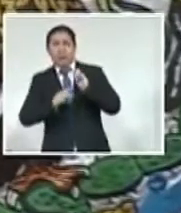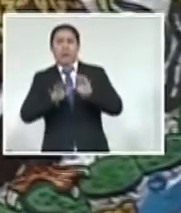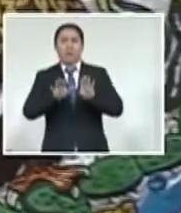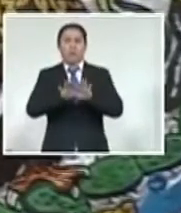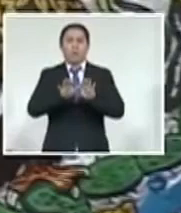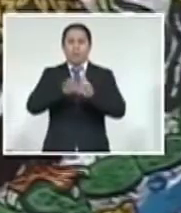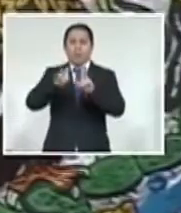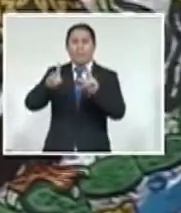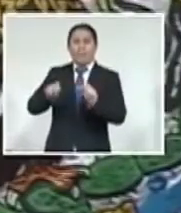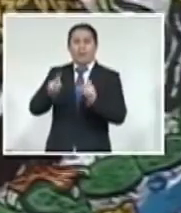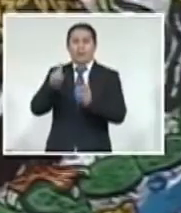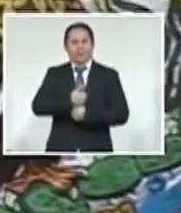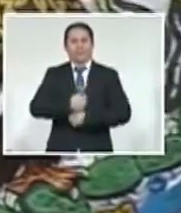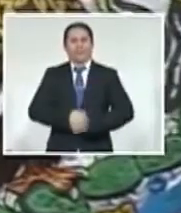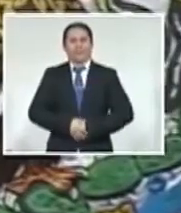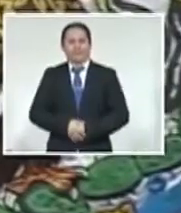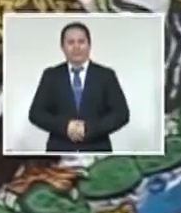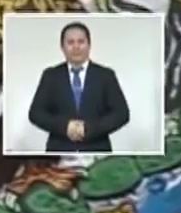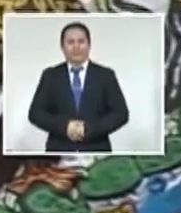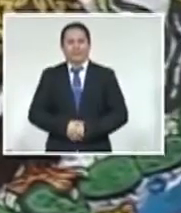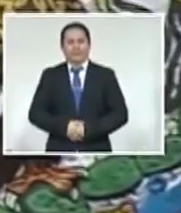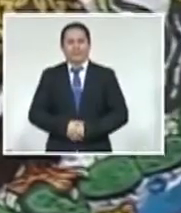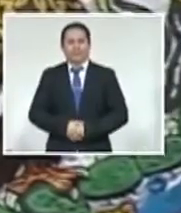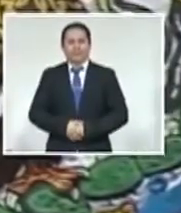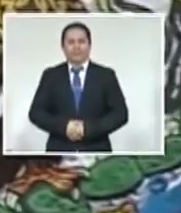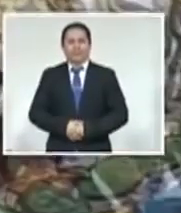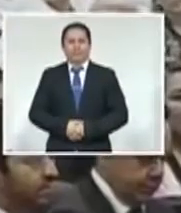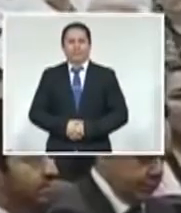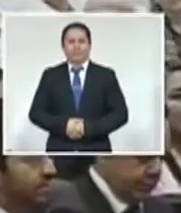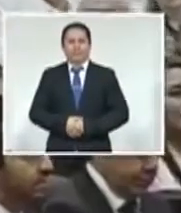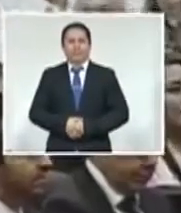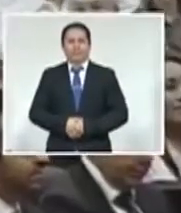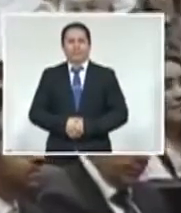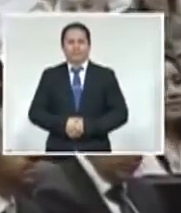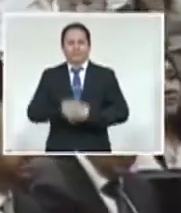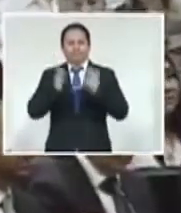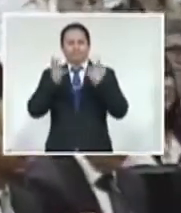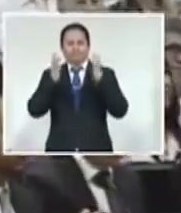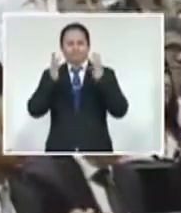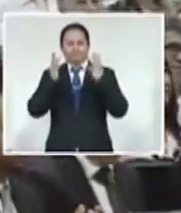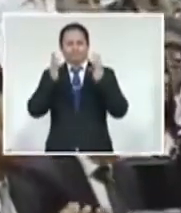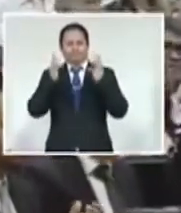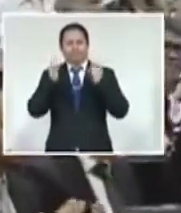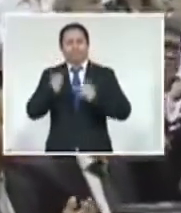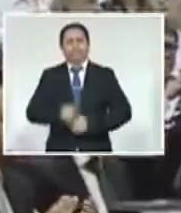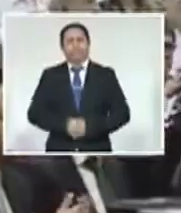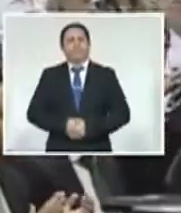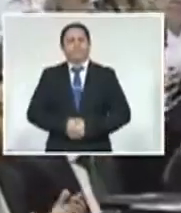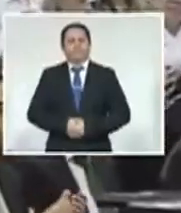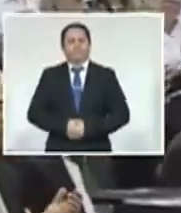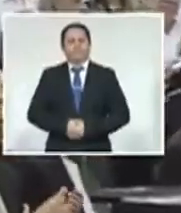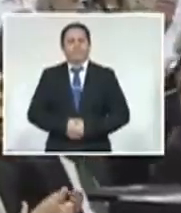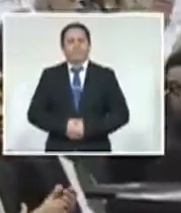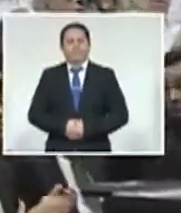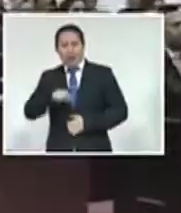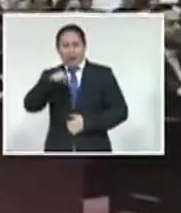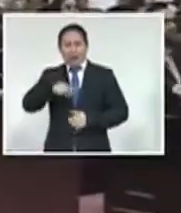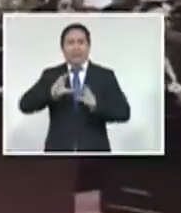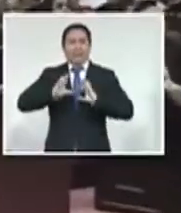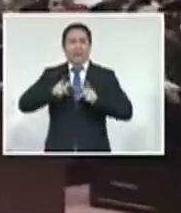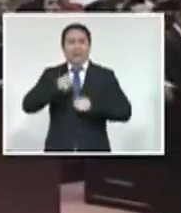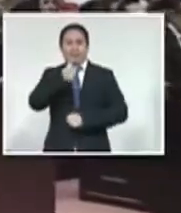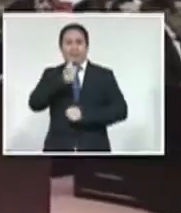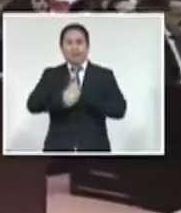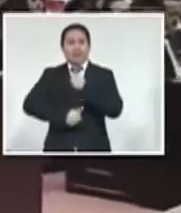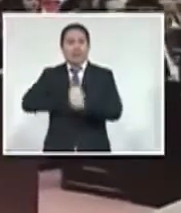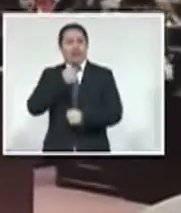México 2018. Durante estos 6 años, se rescataron más de 1,000 espacios públicos, política pública que le